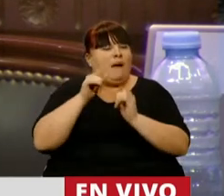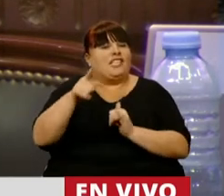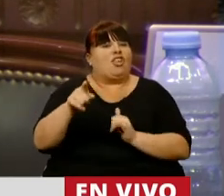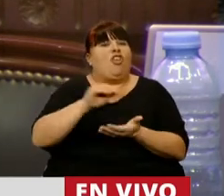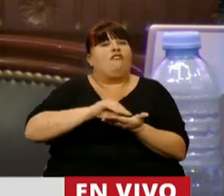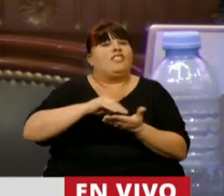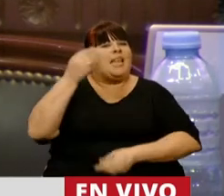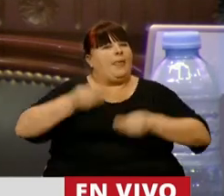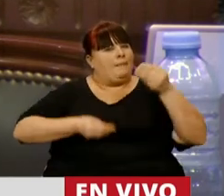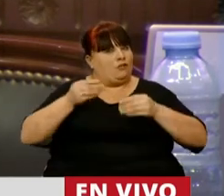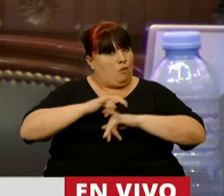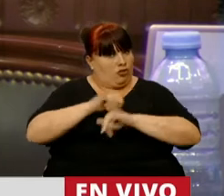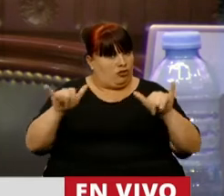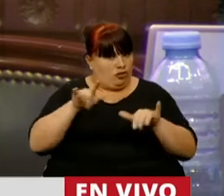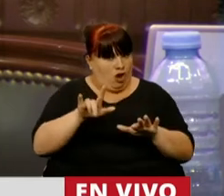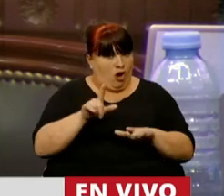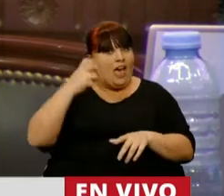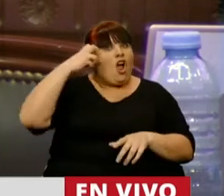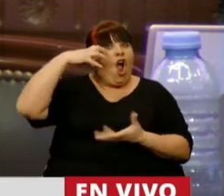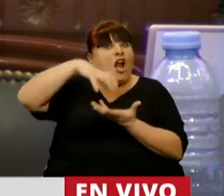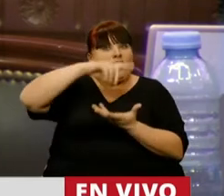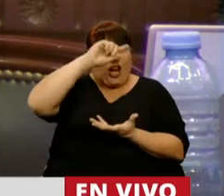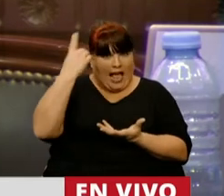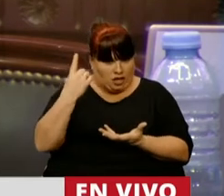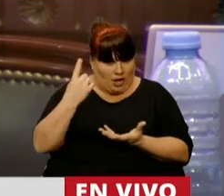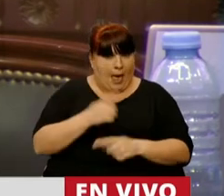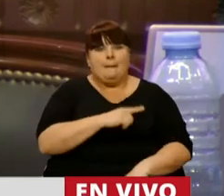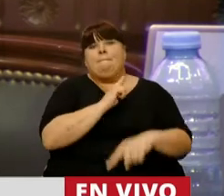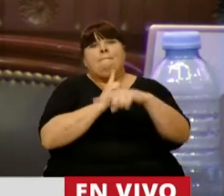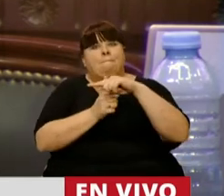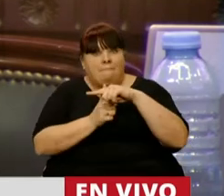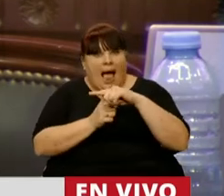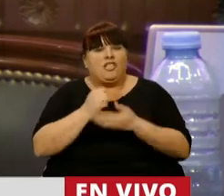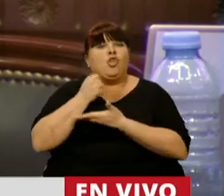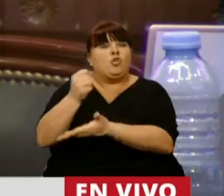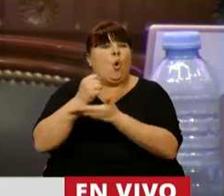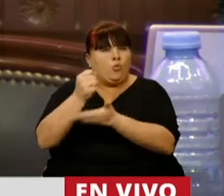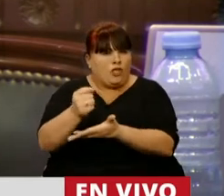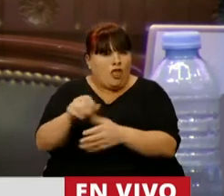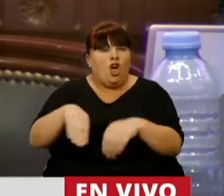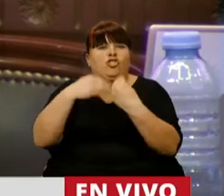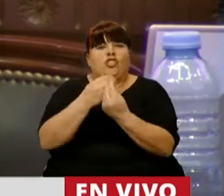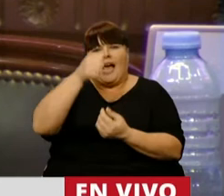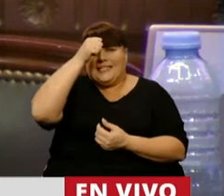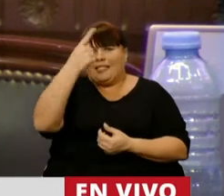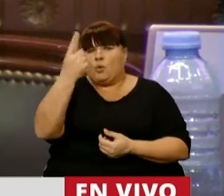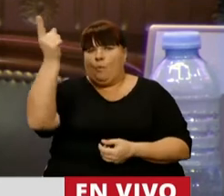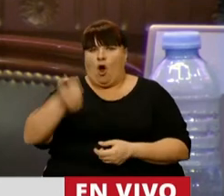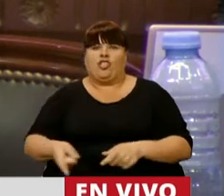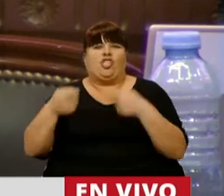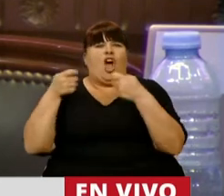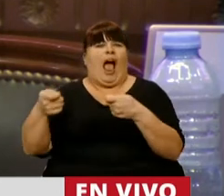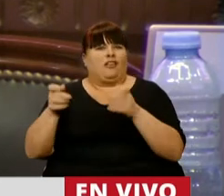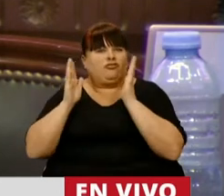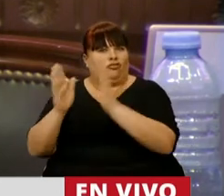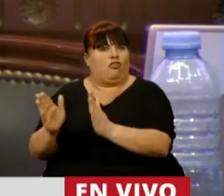propia oficina de presupuesto del Congreso de la Nación. Y si le sumamos en los subsidios, vamos a tener el 61% del